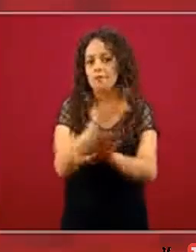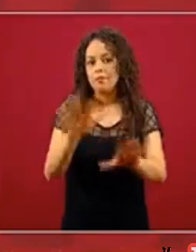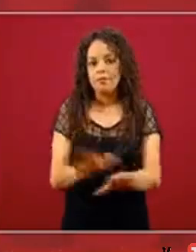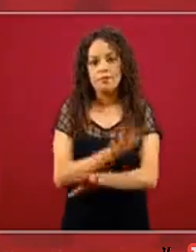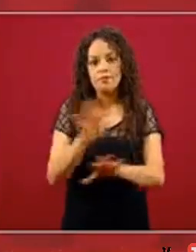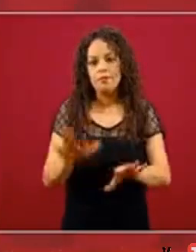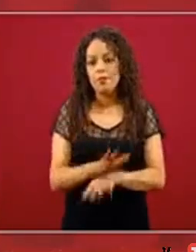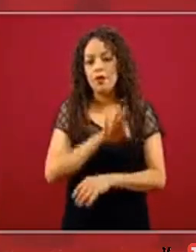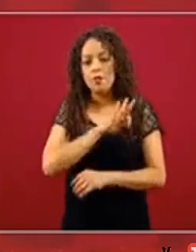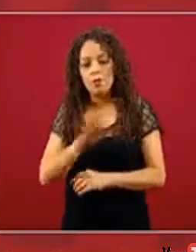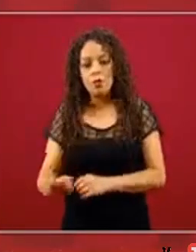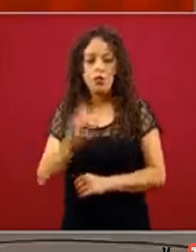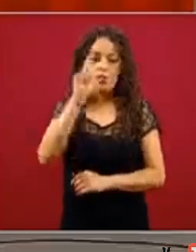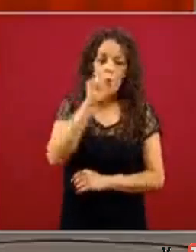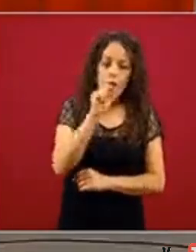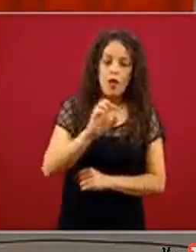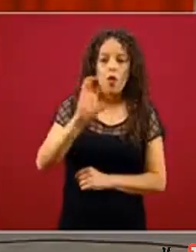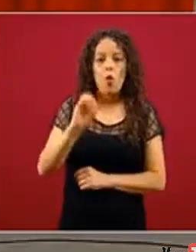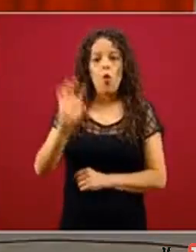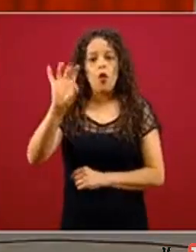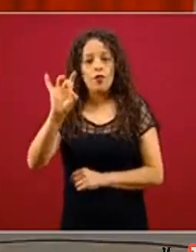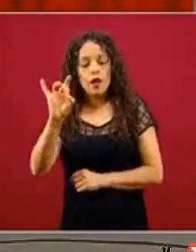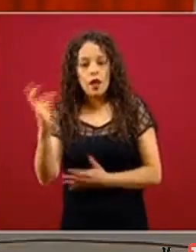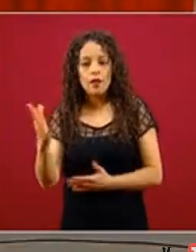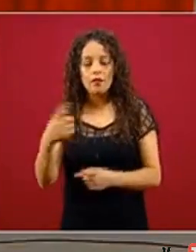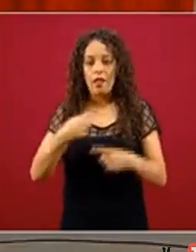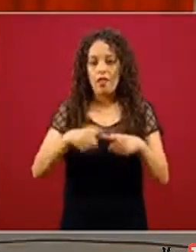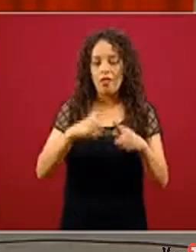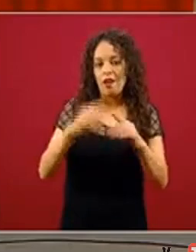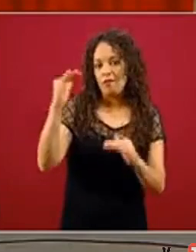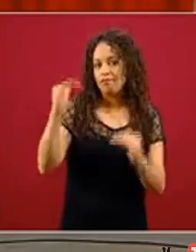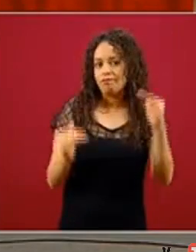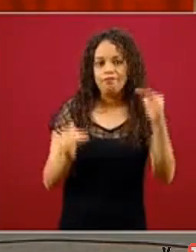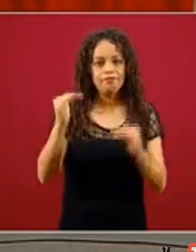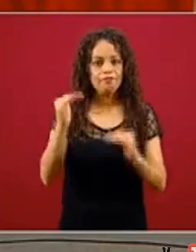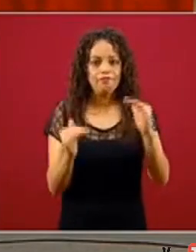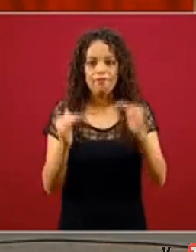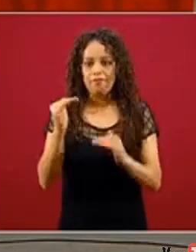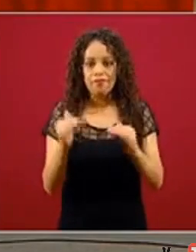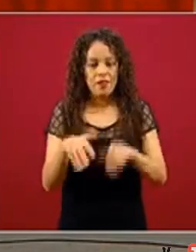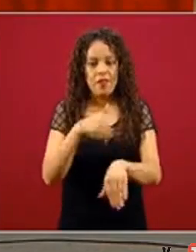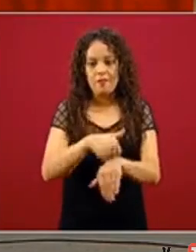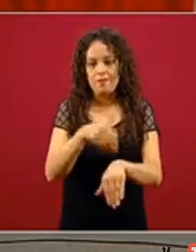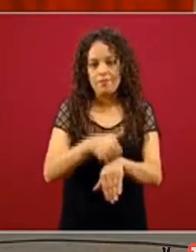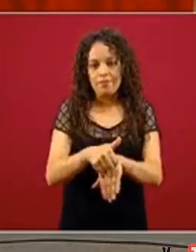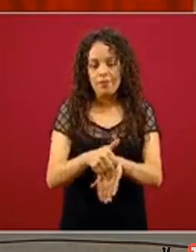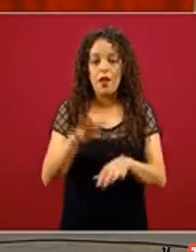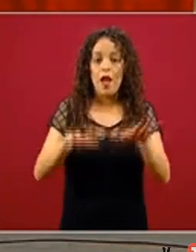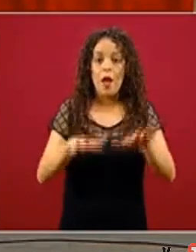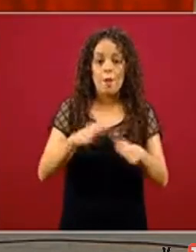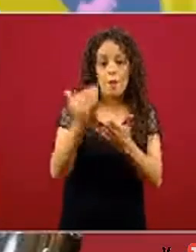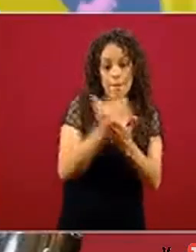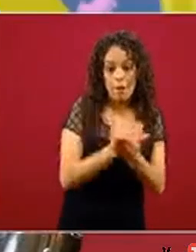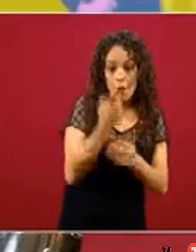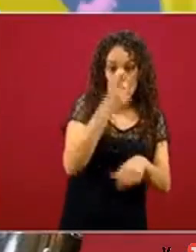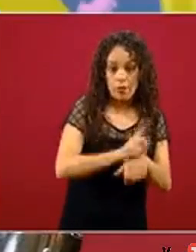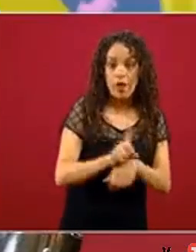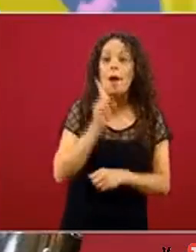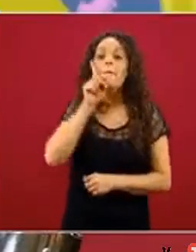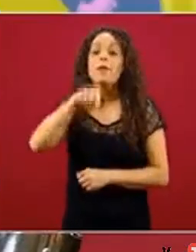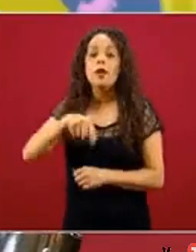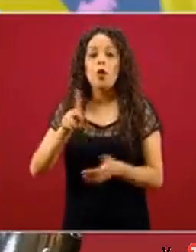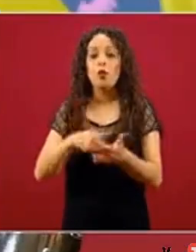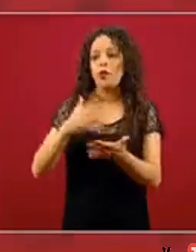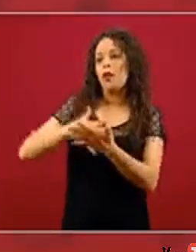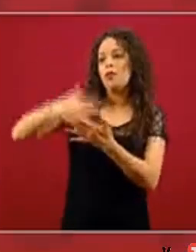20, 30 casos, 40 casos, 50, un número X de casos que a veces son menores, al día siguiente vuelven a ser mayores, otra vez viajan,